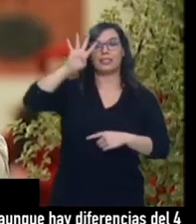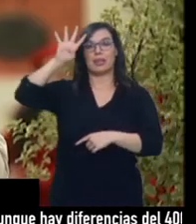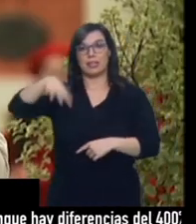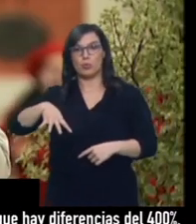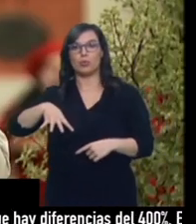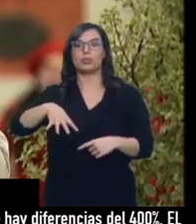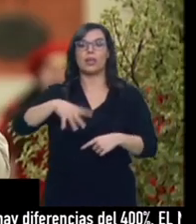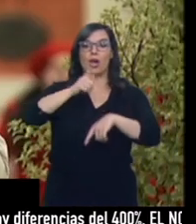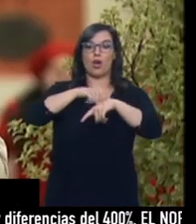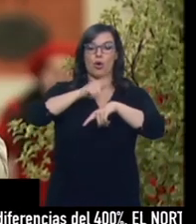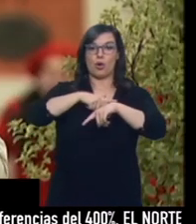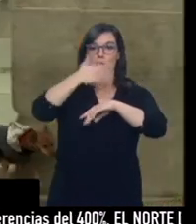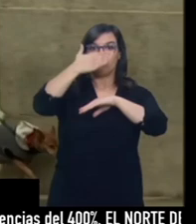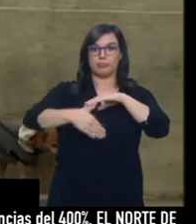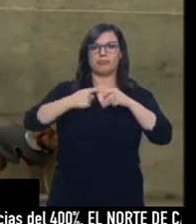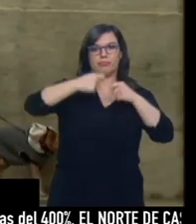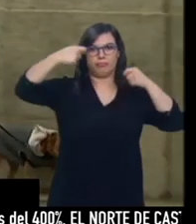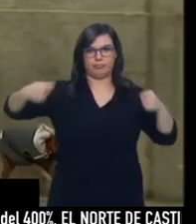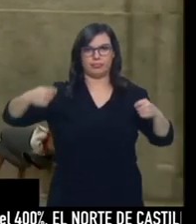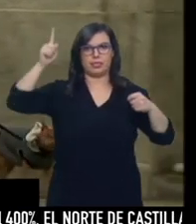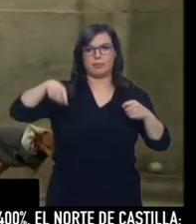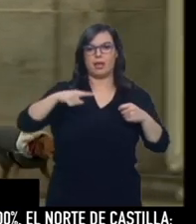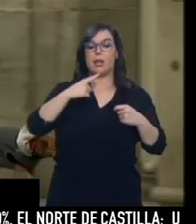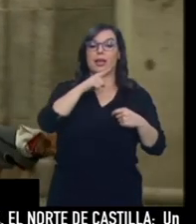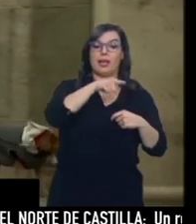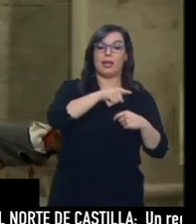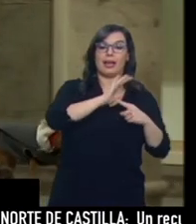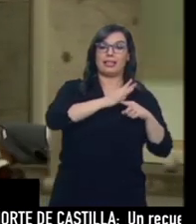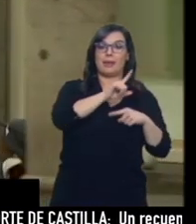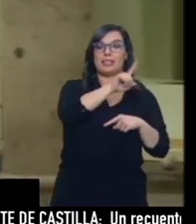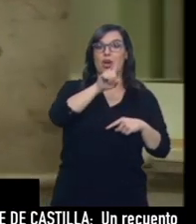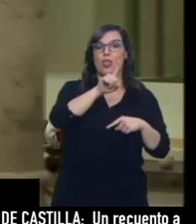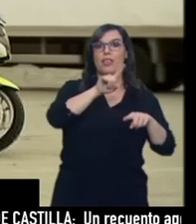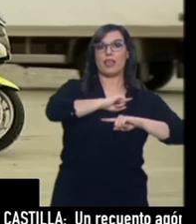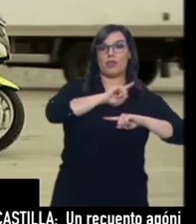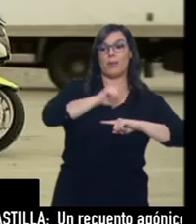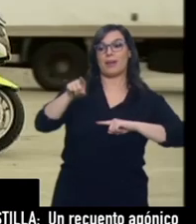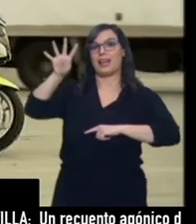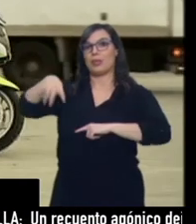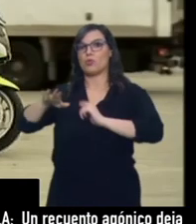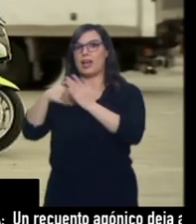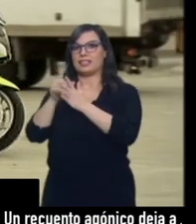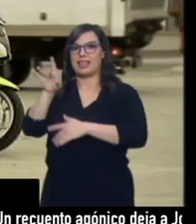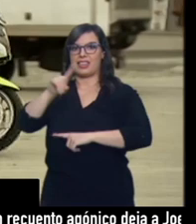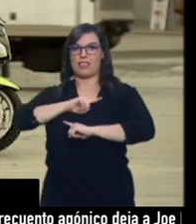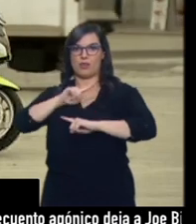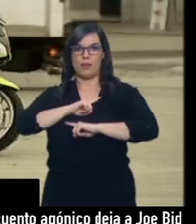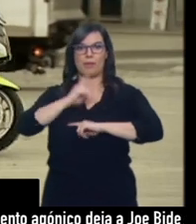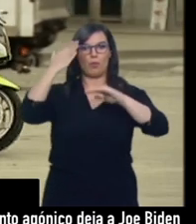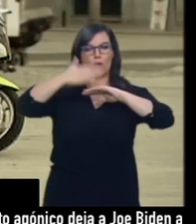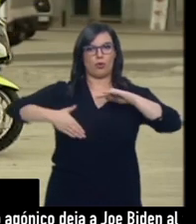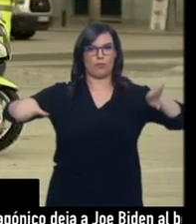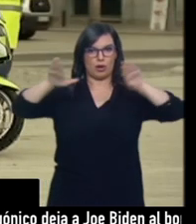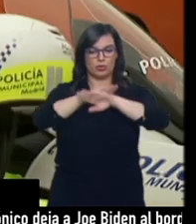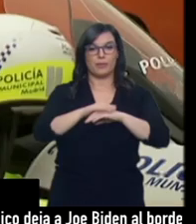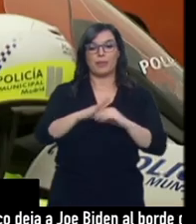alargan el toque de queda, en el primer caso hasta el 11 de noviembre y la Generalitat hasta el 15. Por su parte, Andalucía plantea que el toque